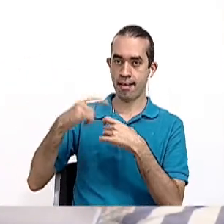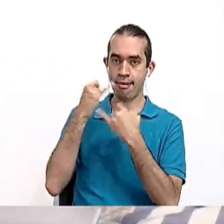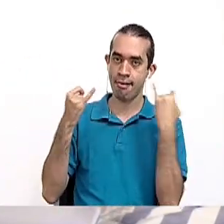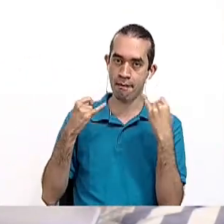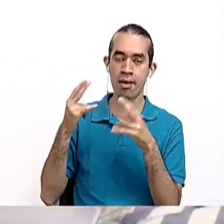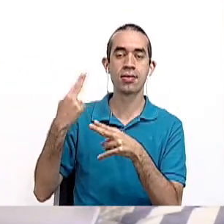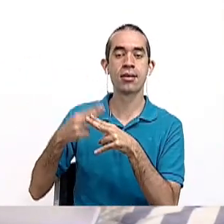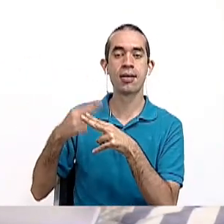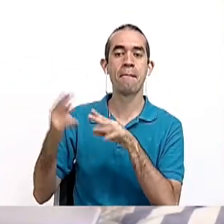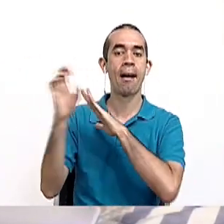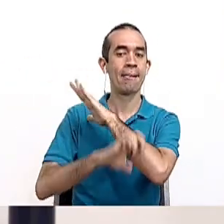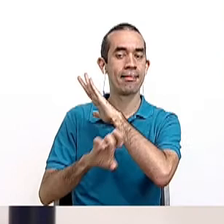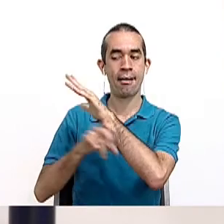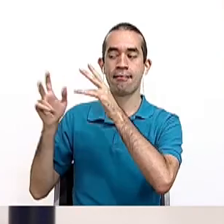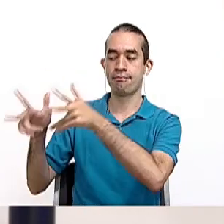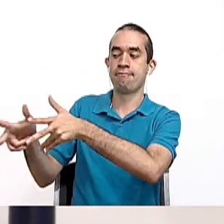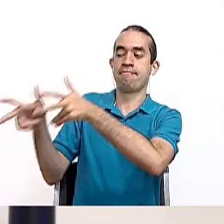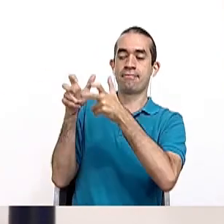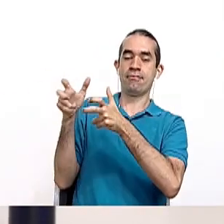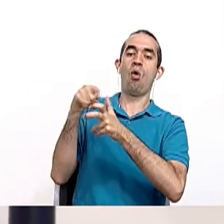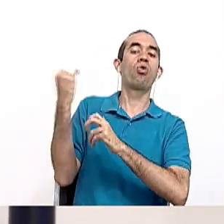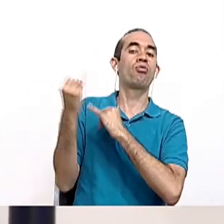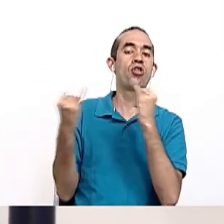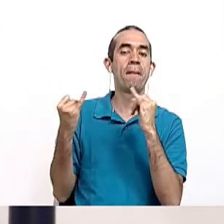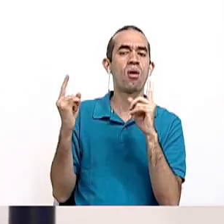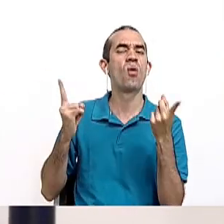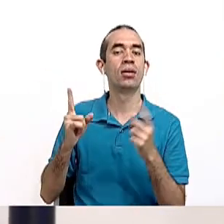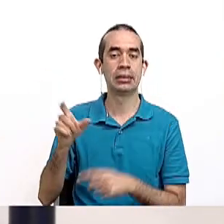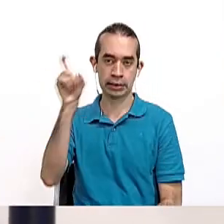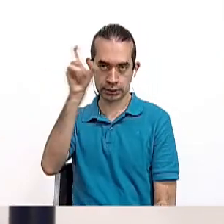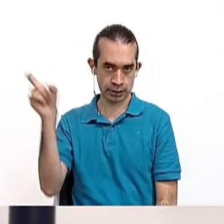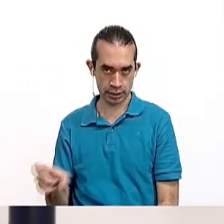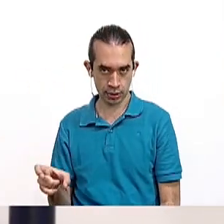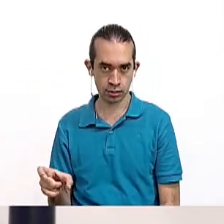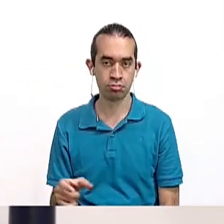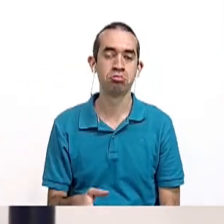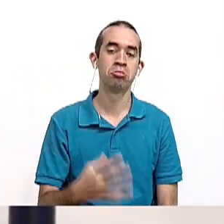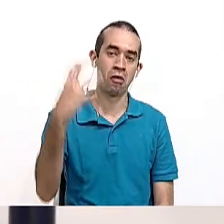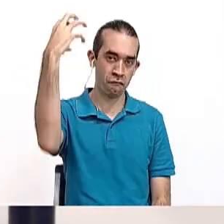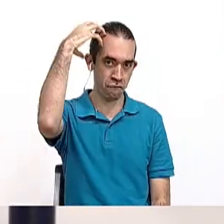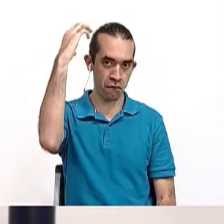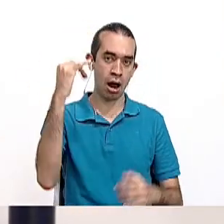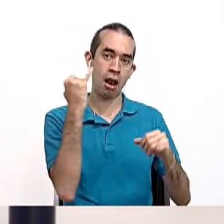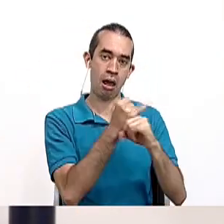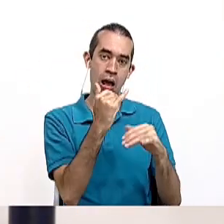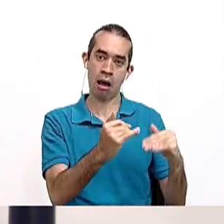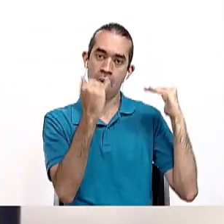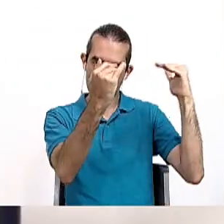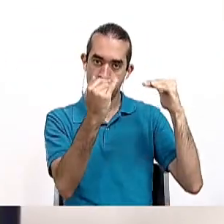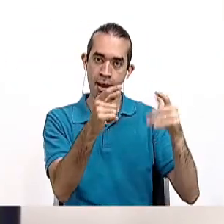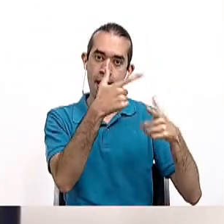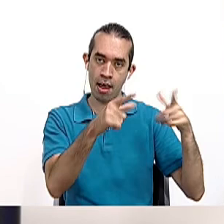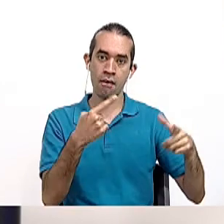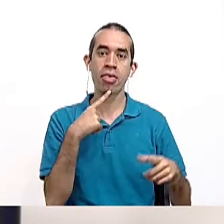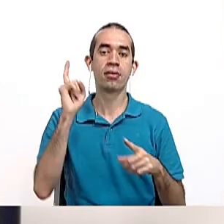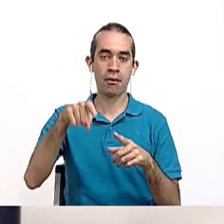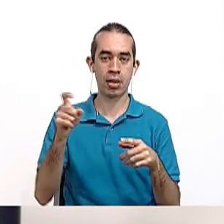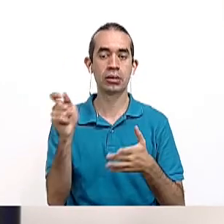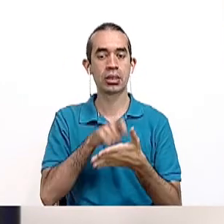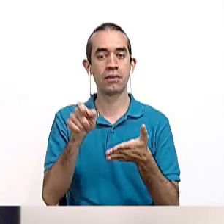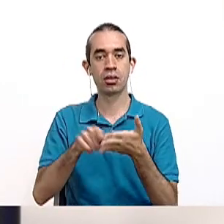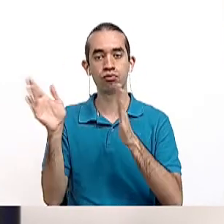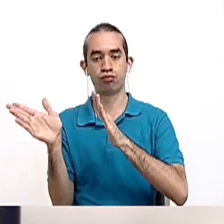proveniente del idioma italiano. Según la Real Academia de la Lengua, deberíamos de escribirla en cursiva. Pero, ¿cómo